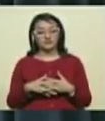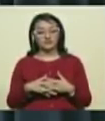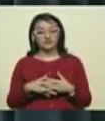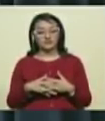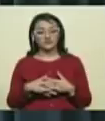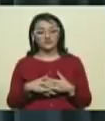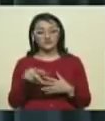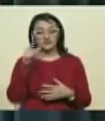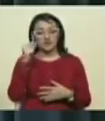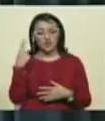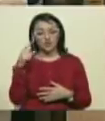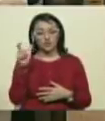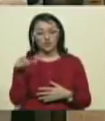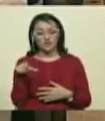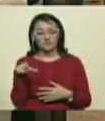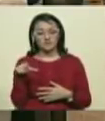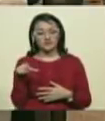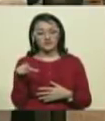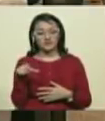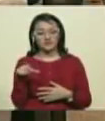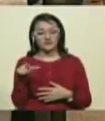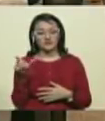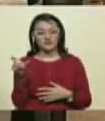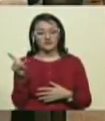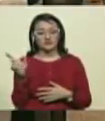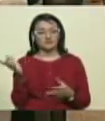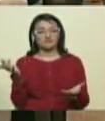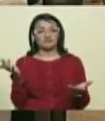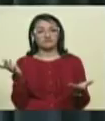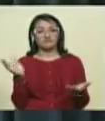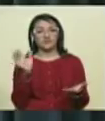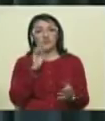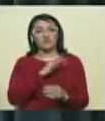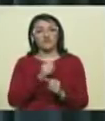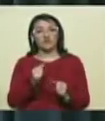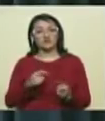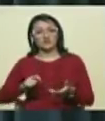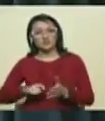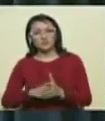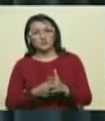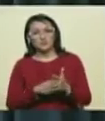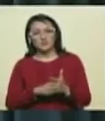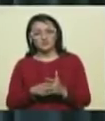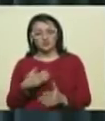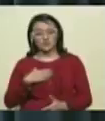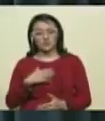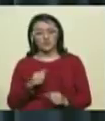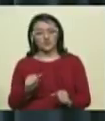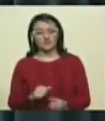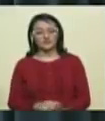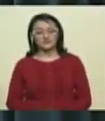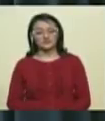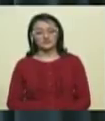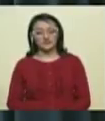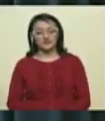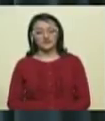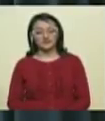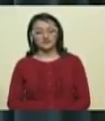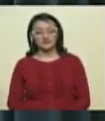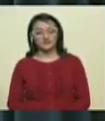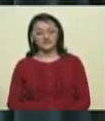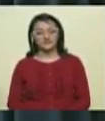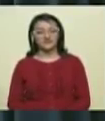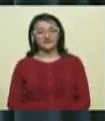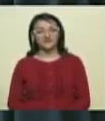del señor sicario general, no, porque no tiene ningún tipo de fuerza para ejercer ningún tipo de presión. Pero